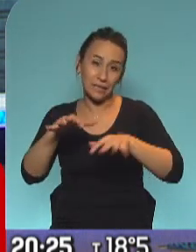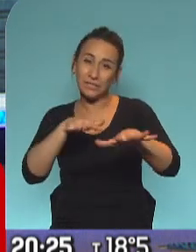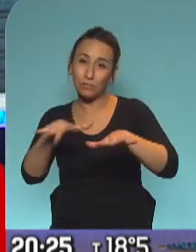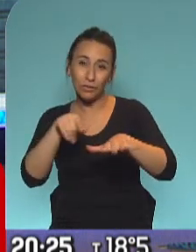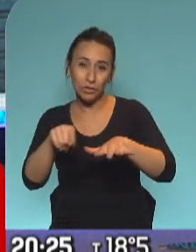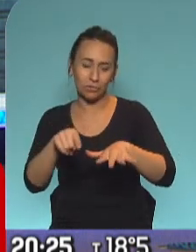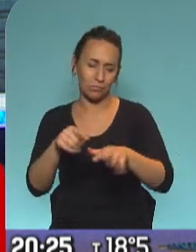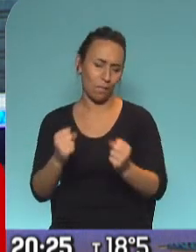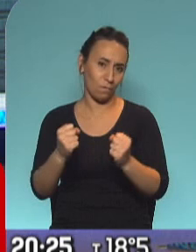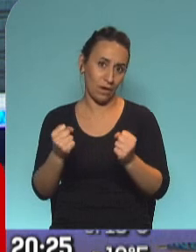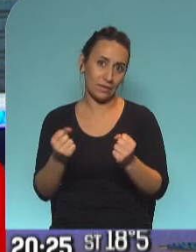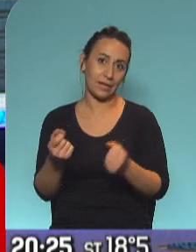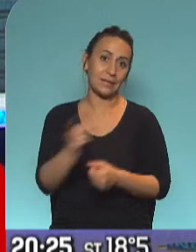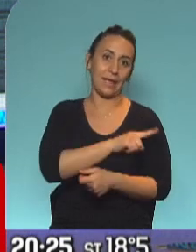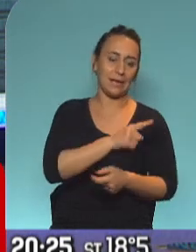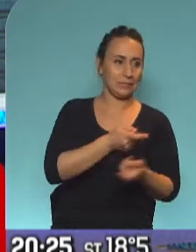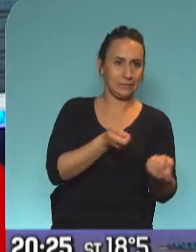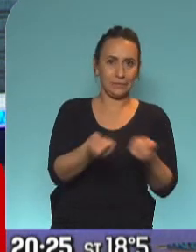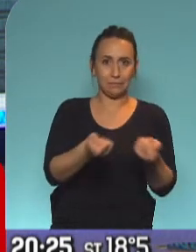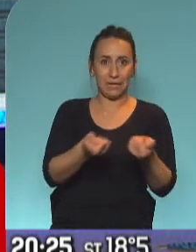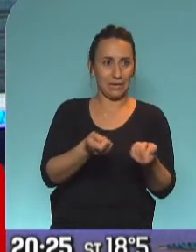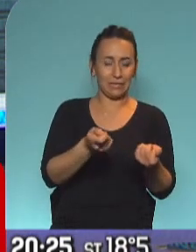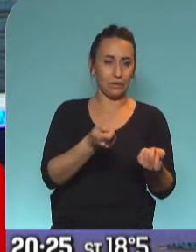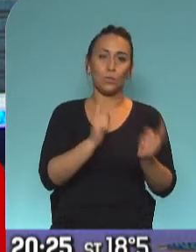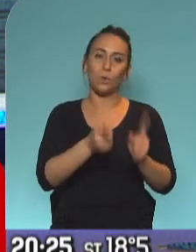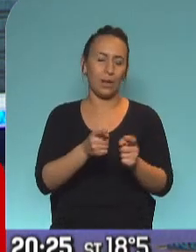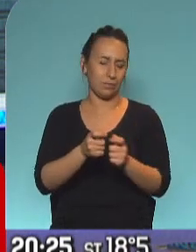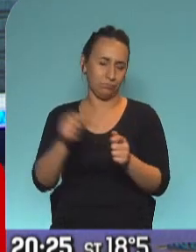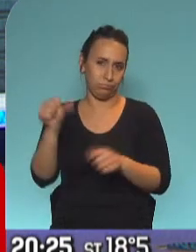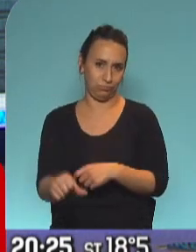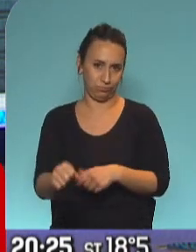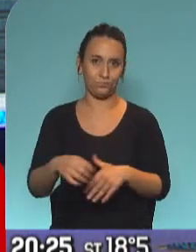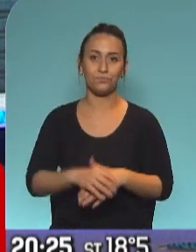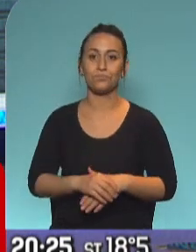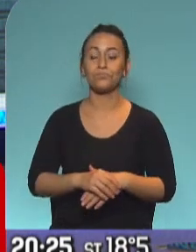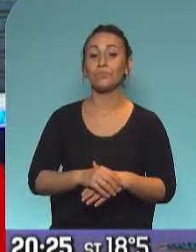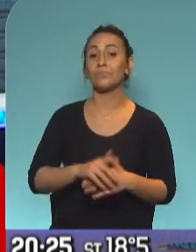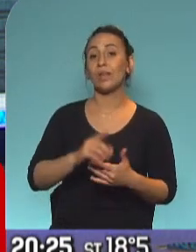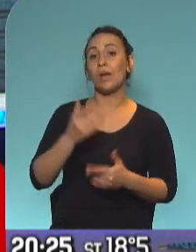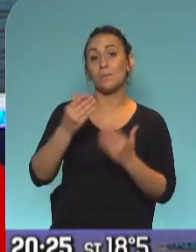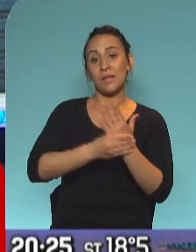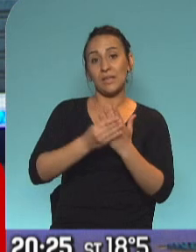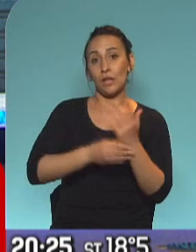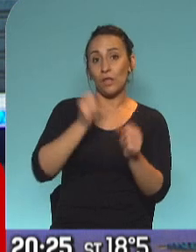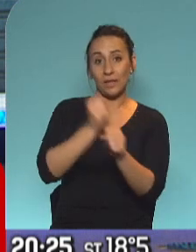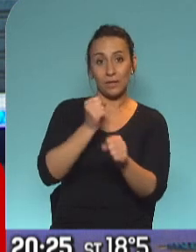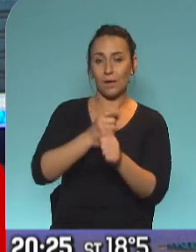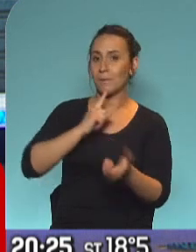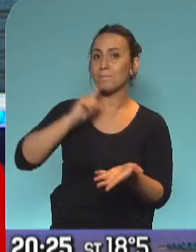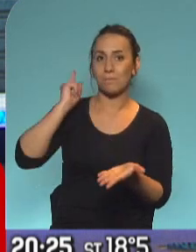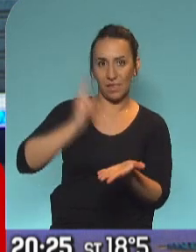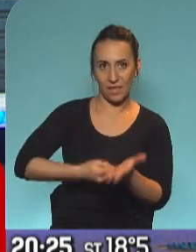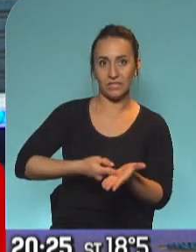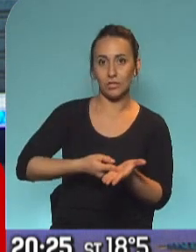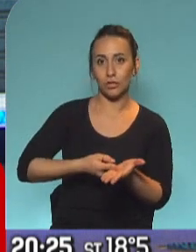mucho más fuerte que la legislación por de pronto y a propósito de estos datos que vemos el ministerio de trabajo decidió prorrogar